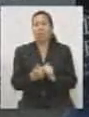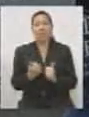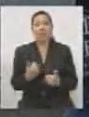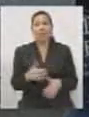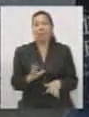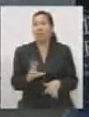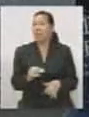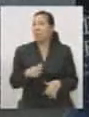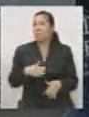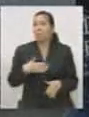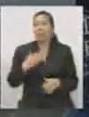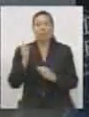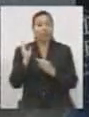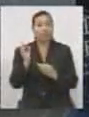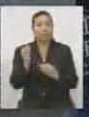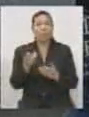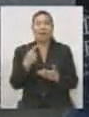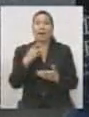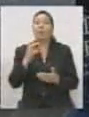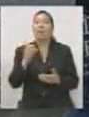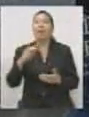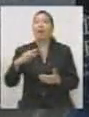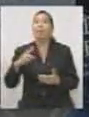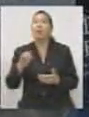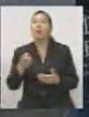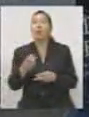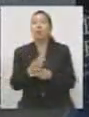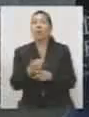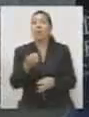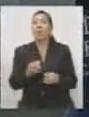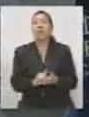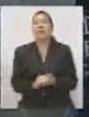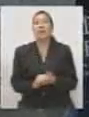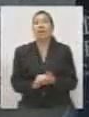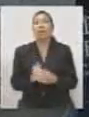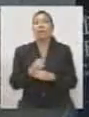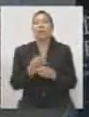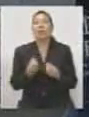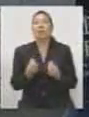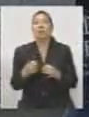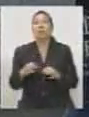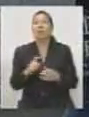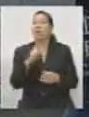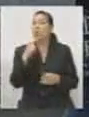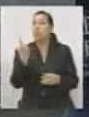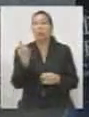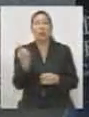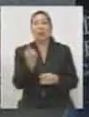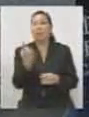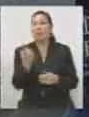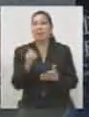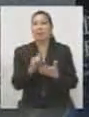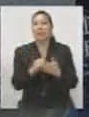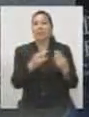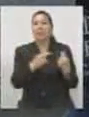no se puede seguir exponiendo la democracia, la seguridad jurídica, de la forma como lo estamos haciendo. Somos